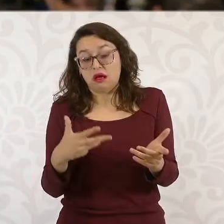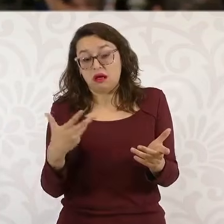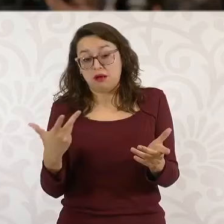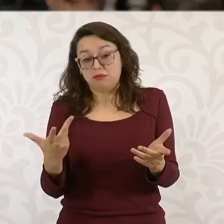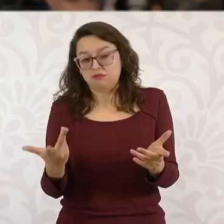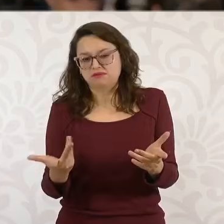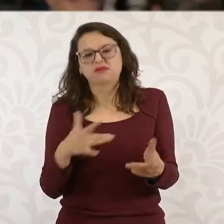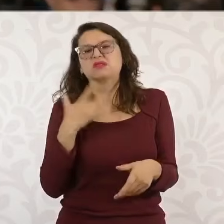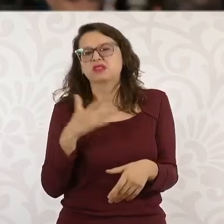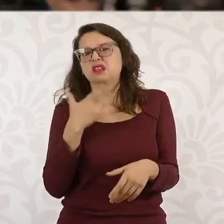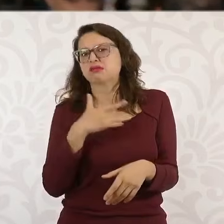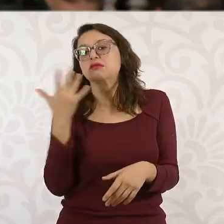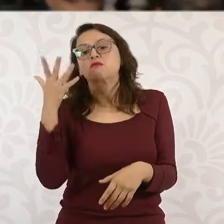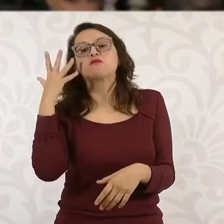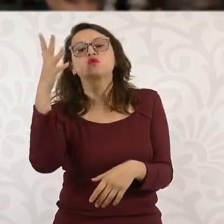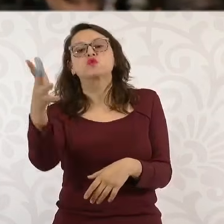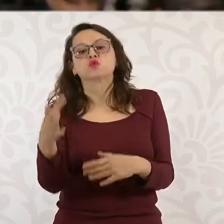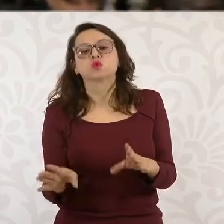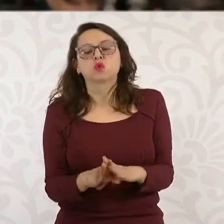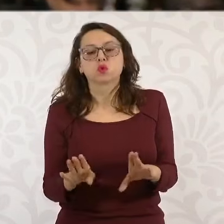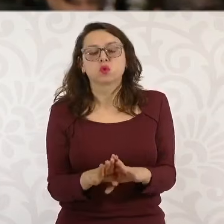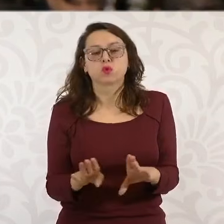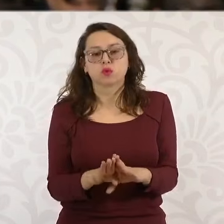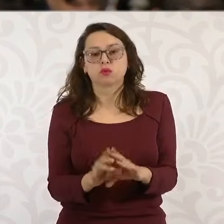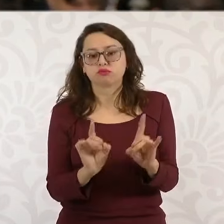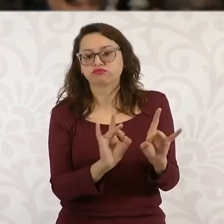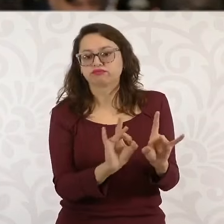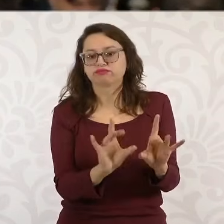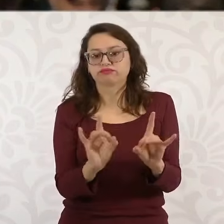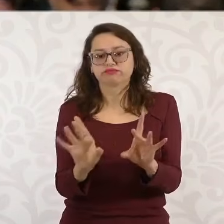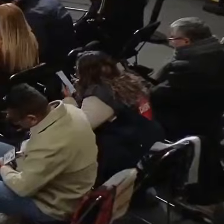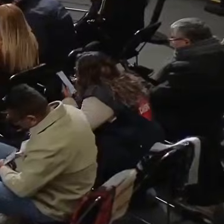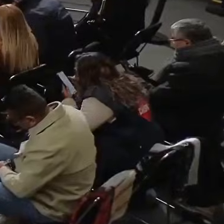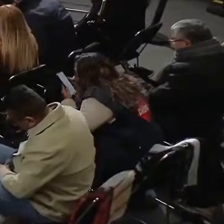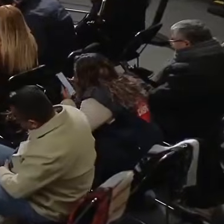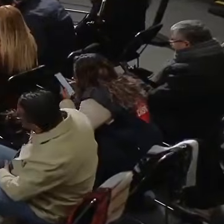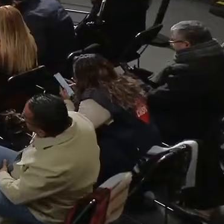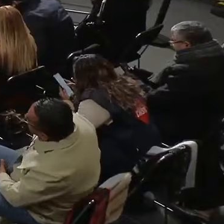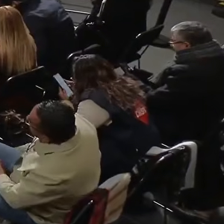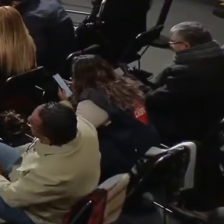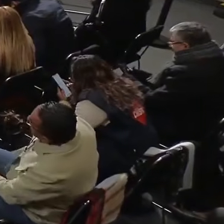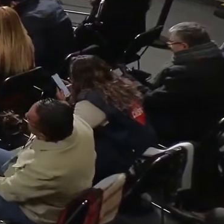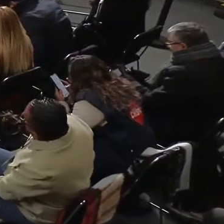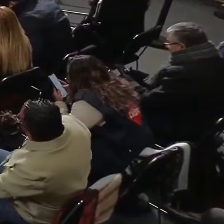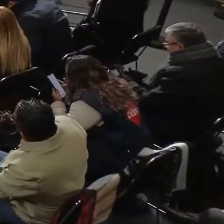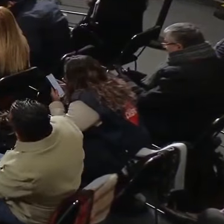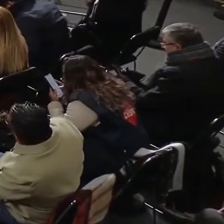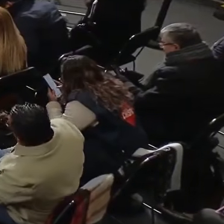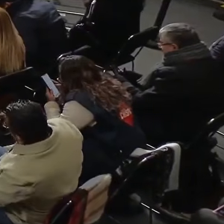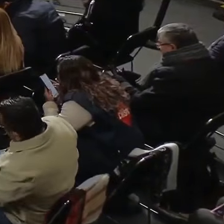¿qué perspectivas tienen ustedes ante estos acontecimientos? Porque en